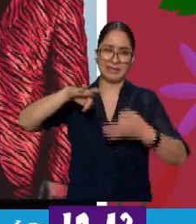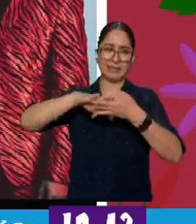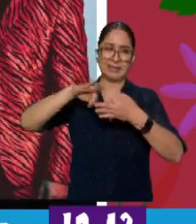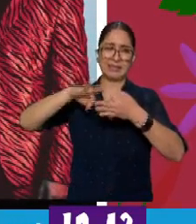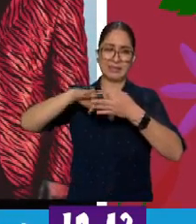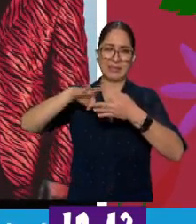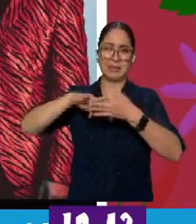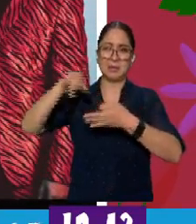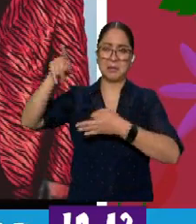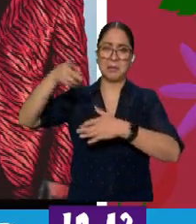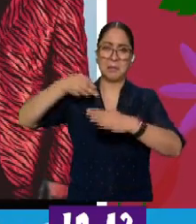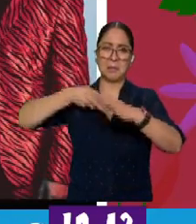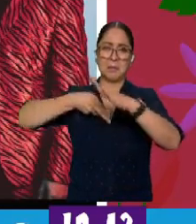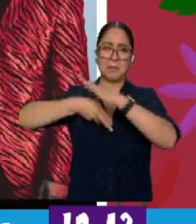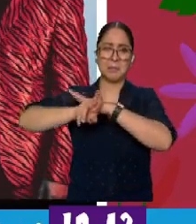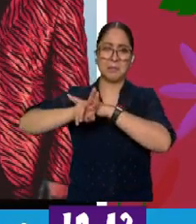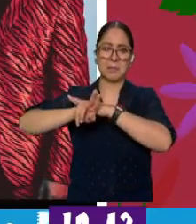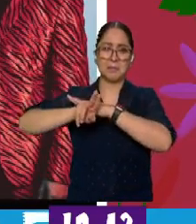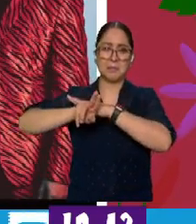de Metro